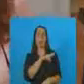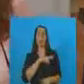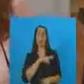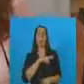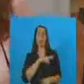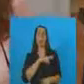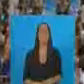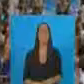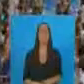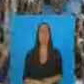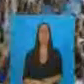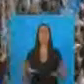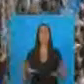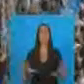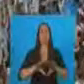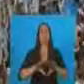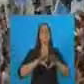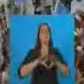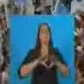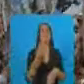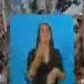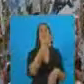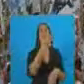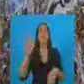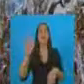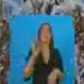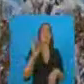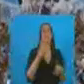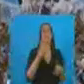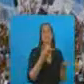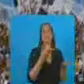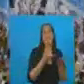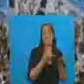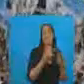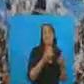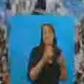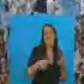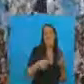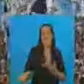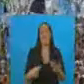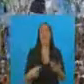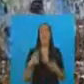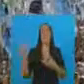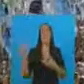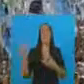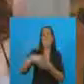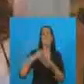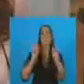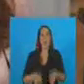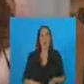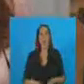Son 400 prestaciones, cobertura. E incorporamos también,